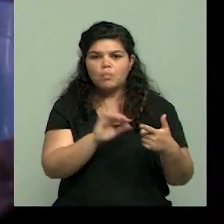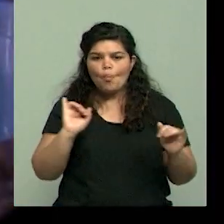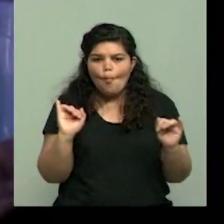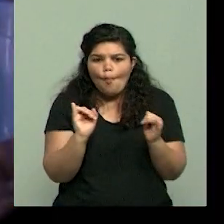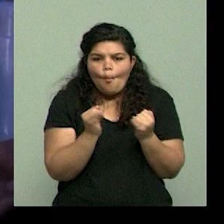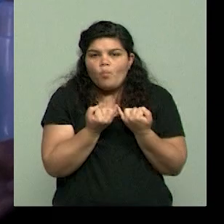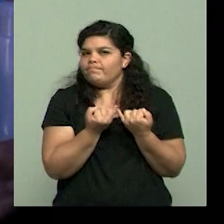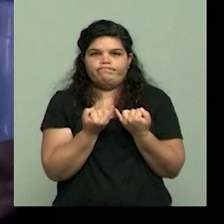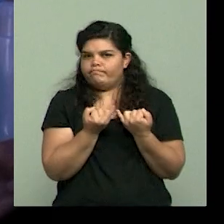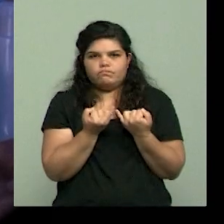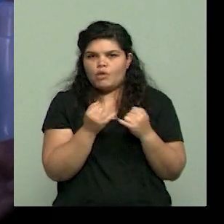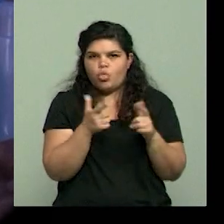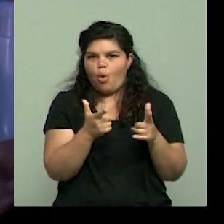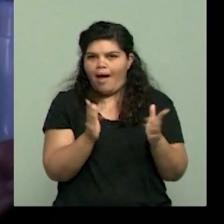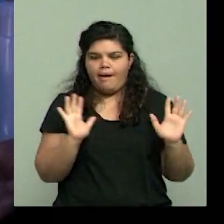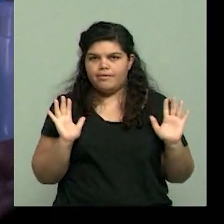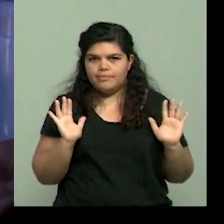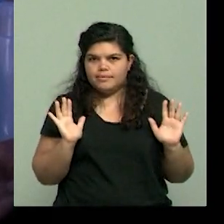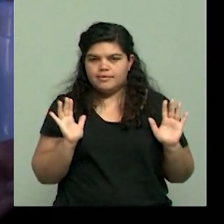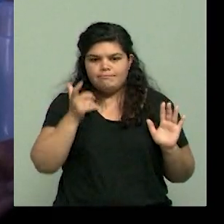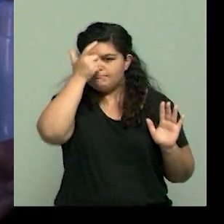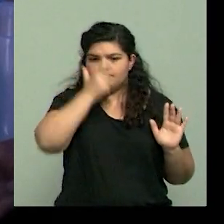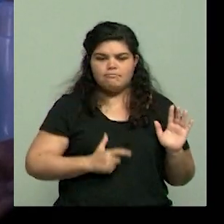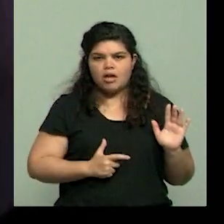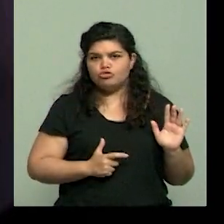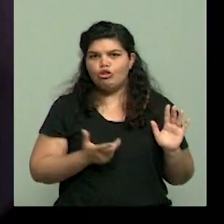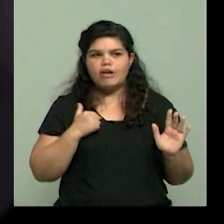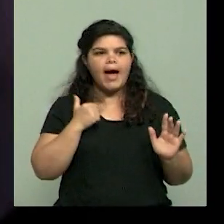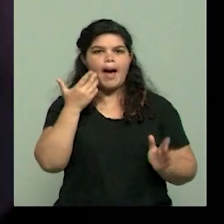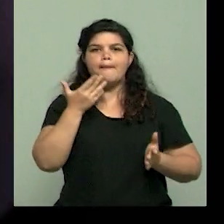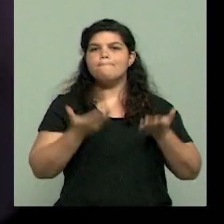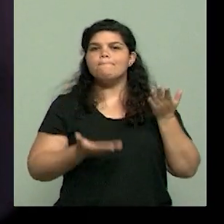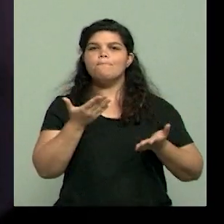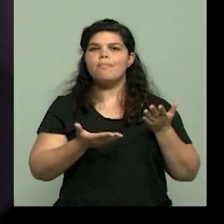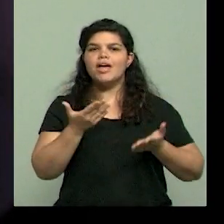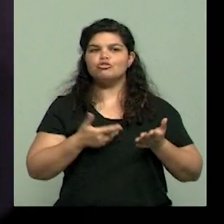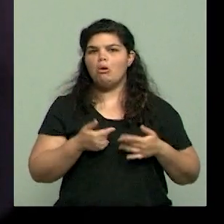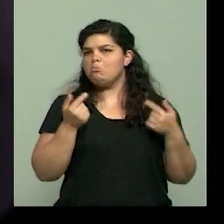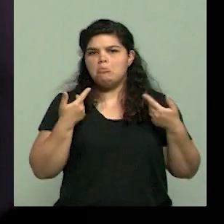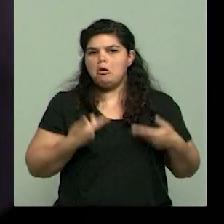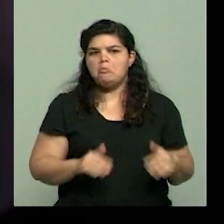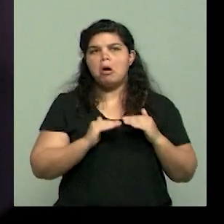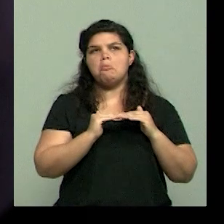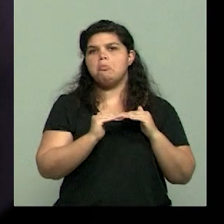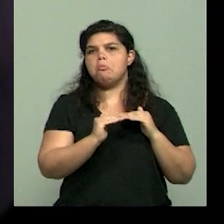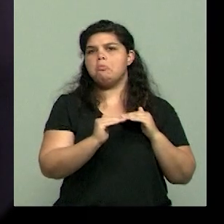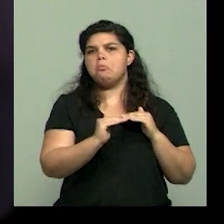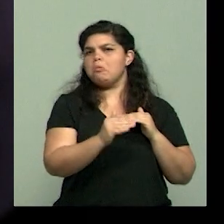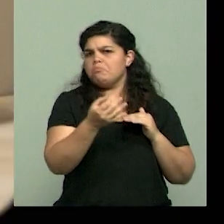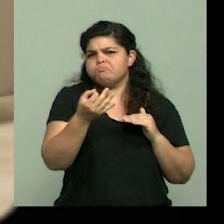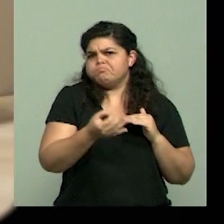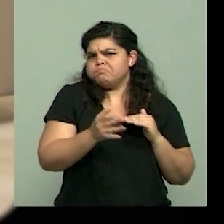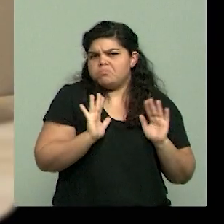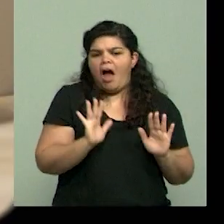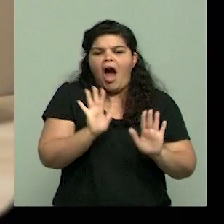¿sí? De hecho, en cuestiones de peso se mantienen dentro del normopeso, que es lo que se le